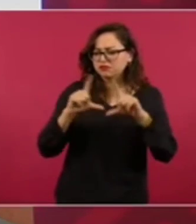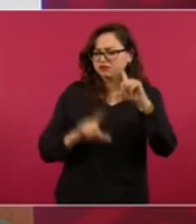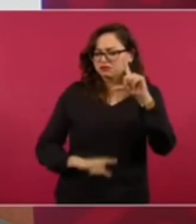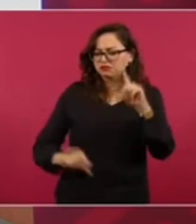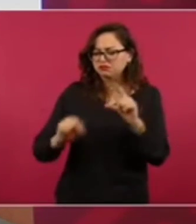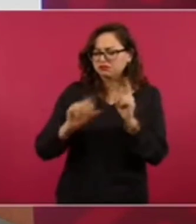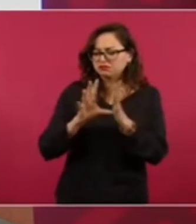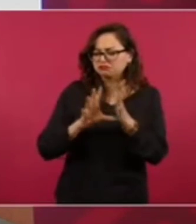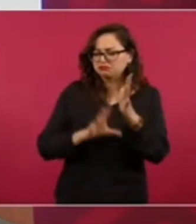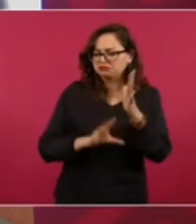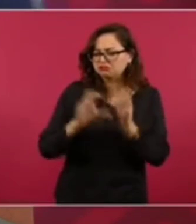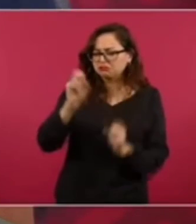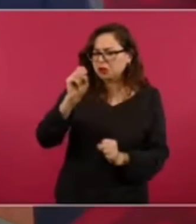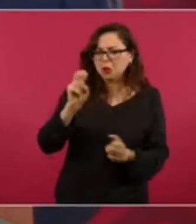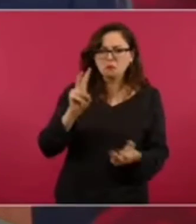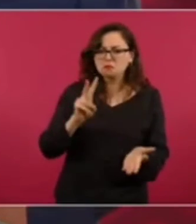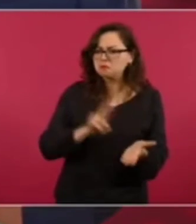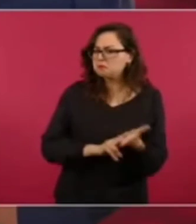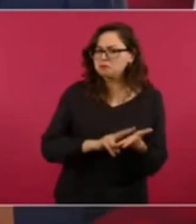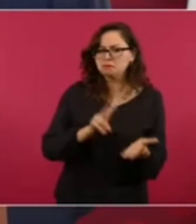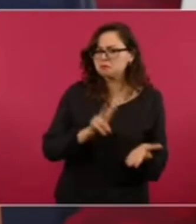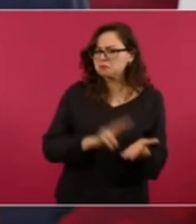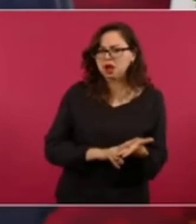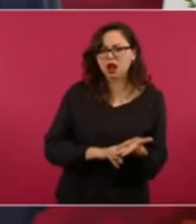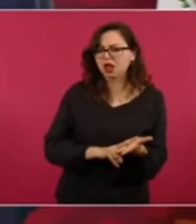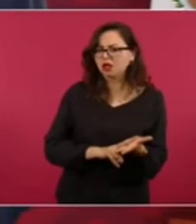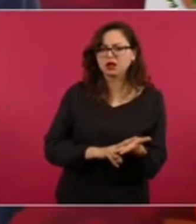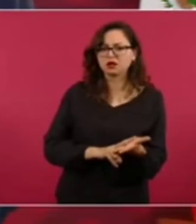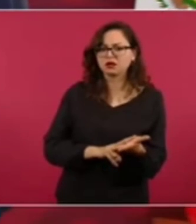va a estar sujeta